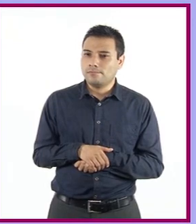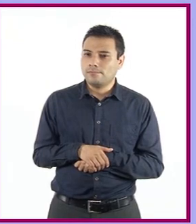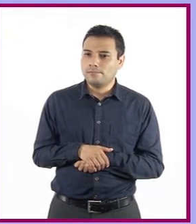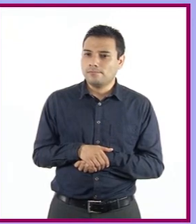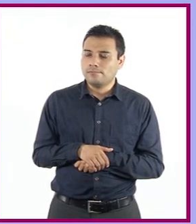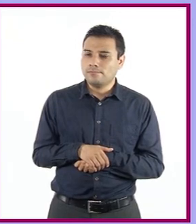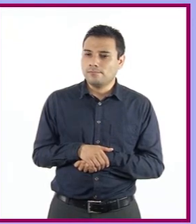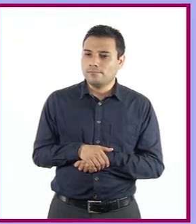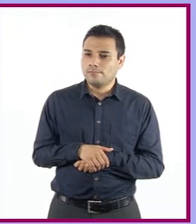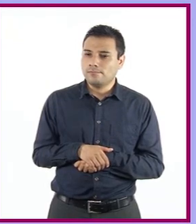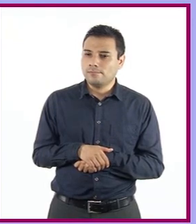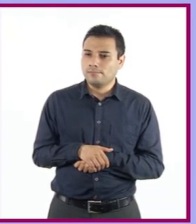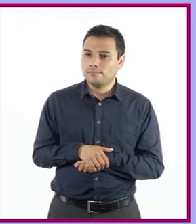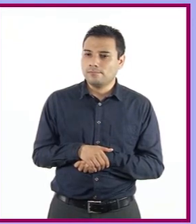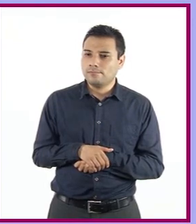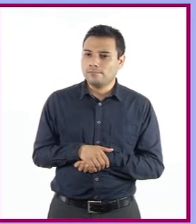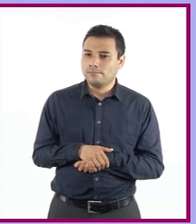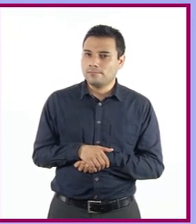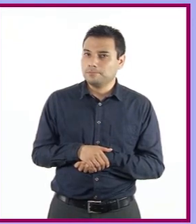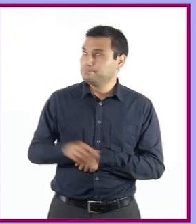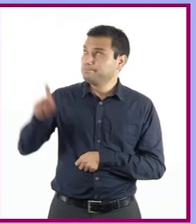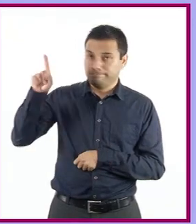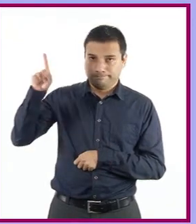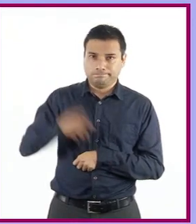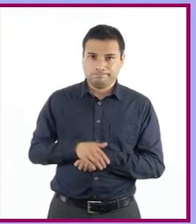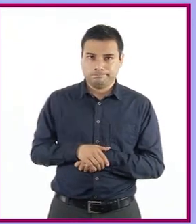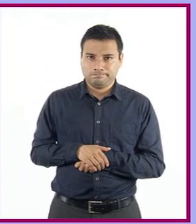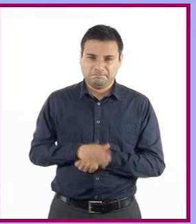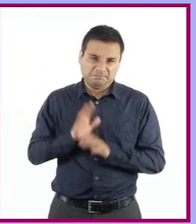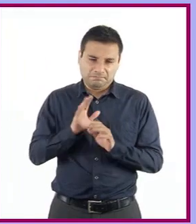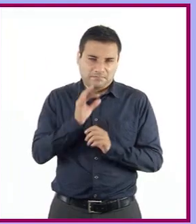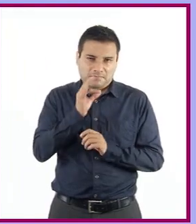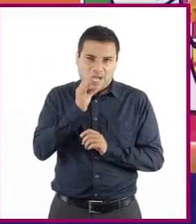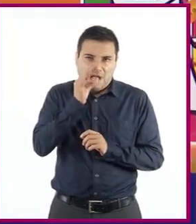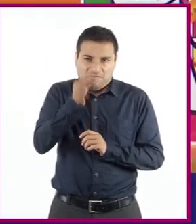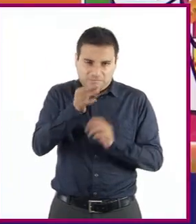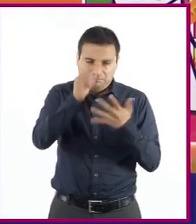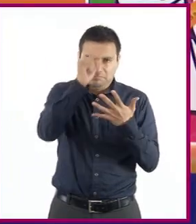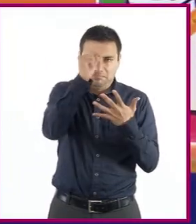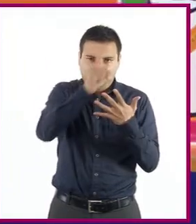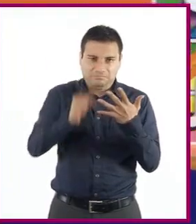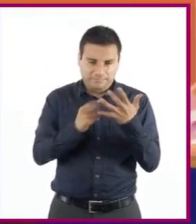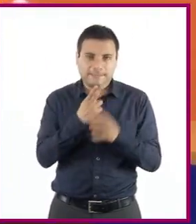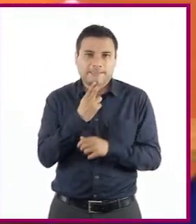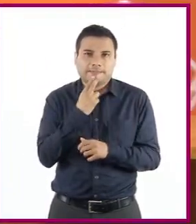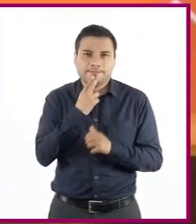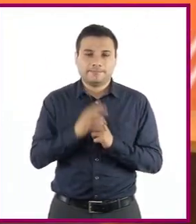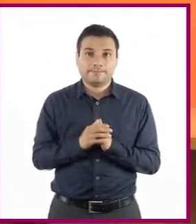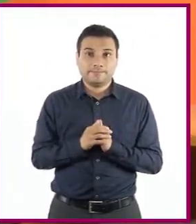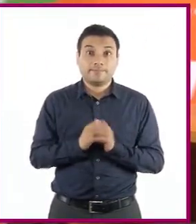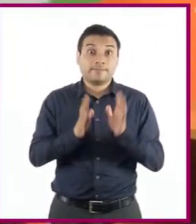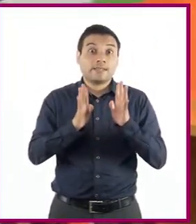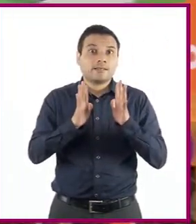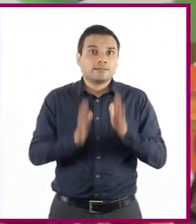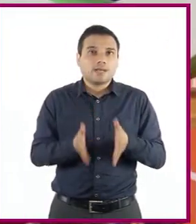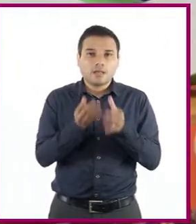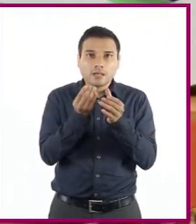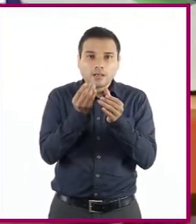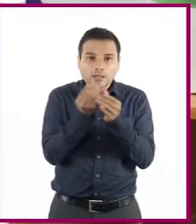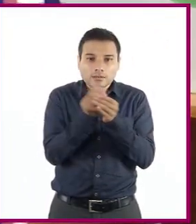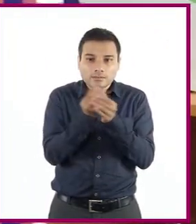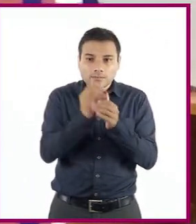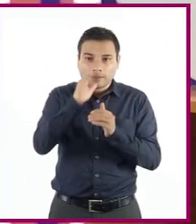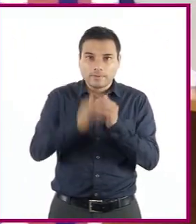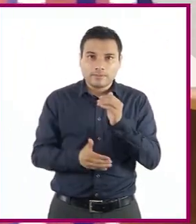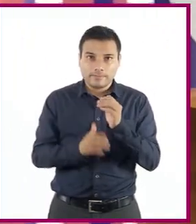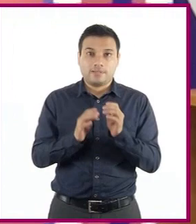últimamente, comúnmente, cortésmente, por mencionar solo algunos. Profesora, estamos llegando al final de nuestra sesión, pero